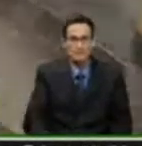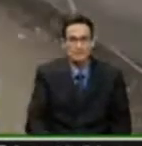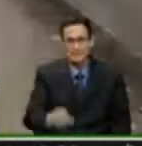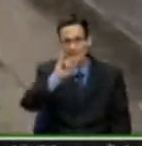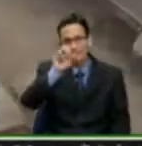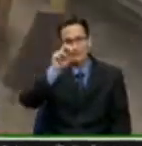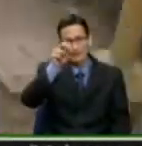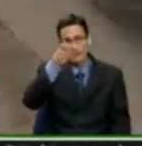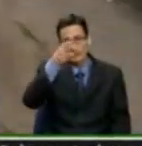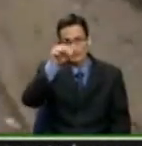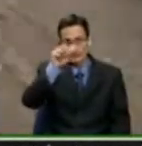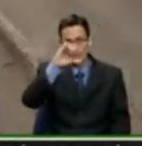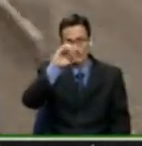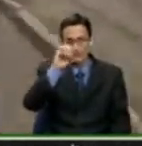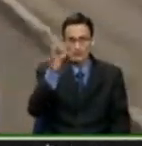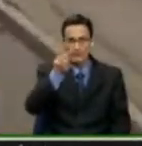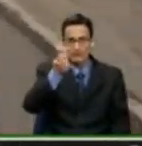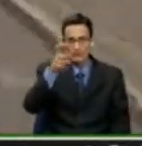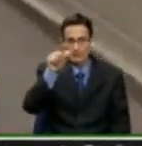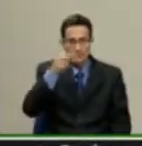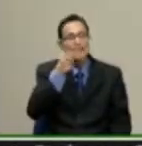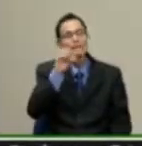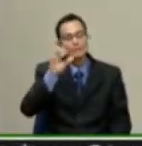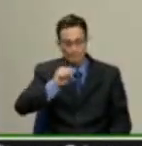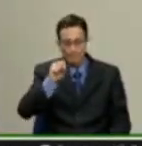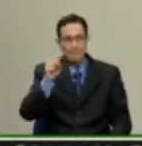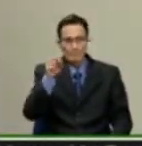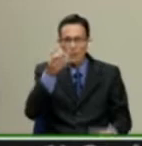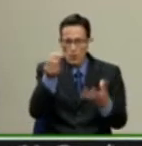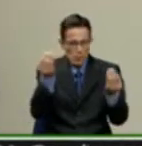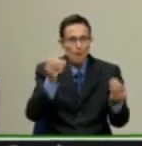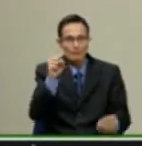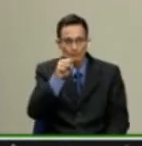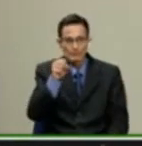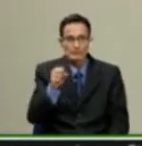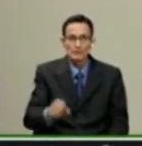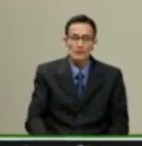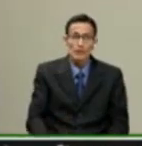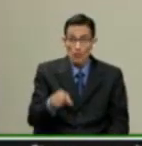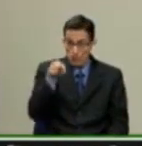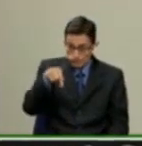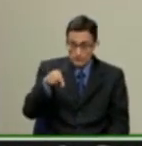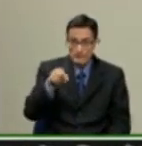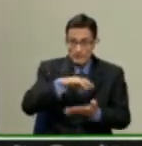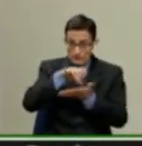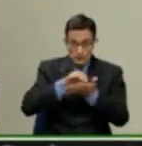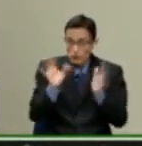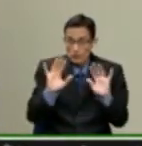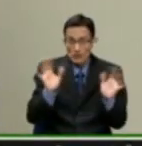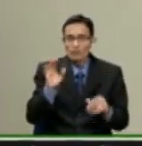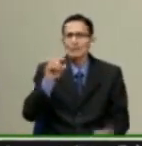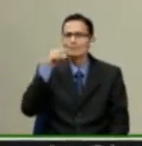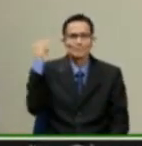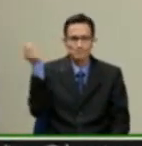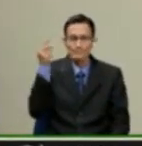Vega, reconoció la presencia de bandas criminales en el oriente colombiano. Se han detectado, y no solo en Santander, en el territorio nacional, pero desde